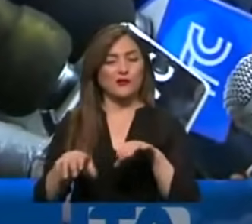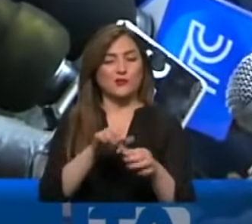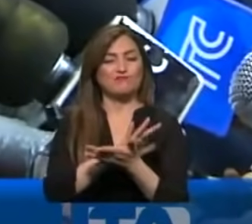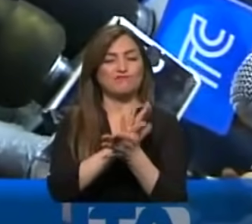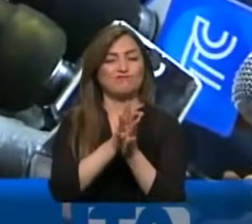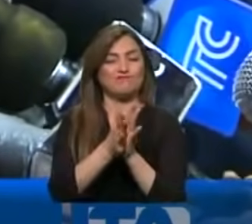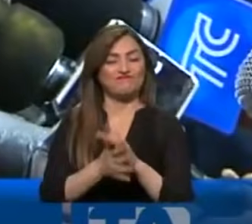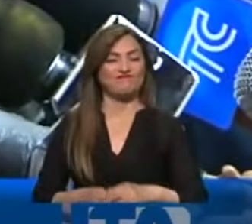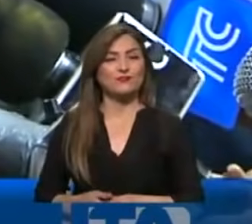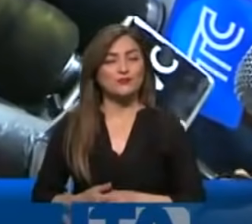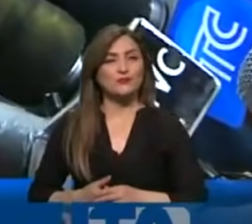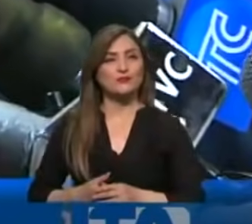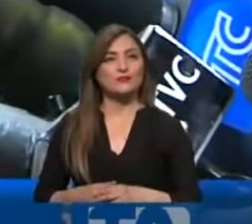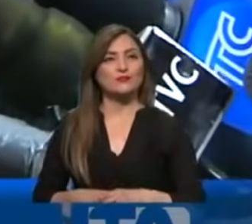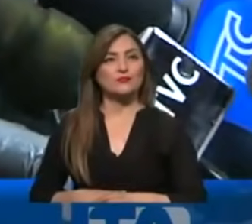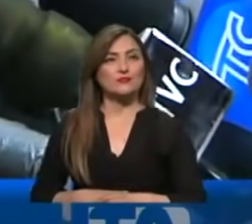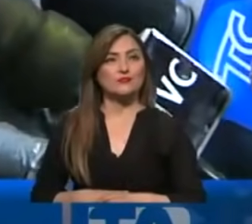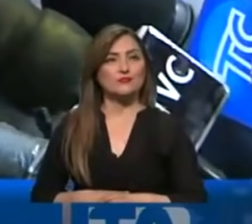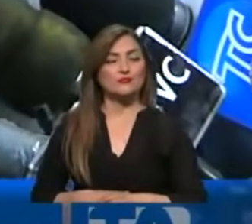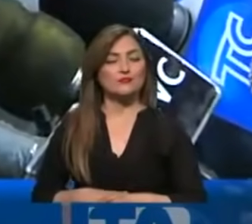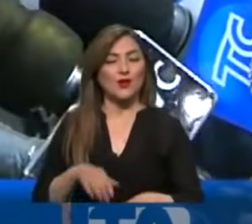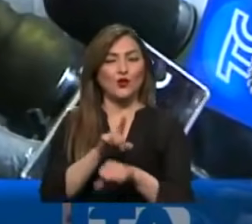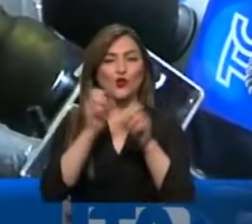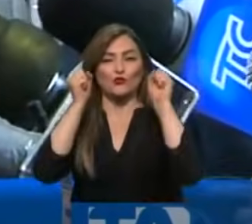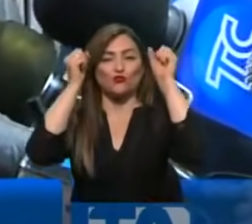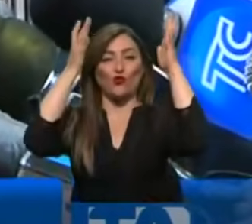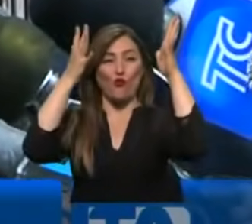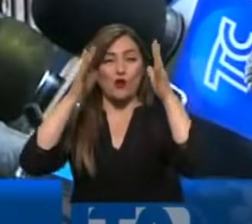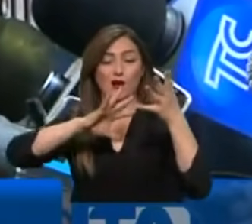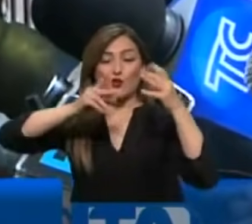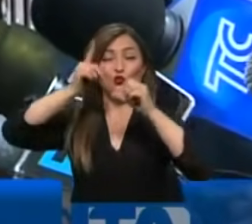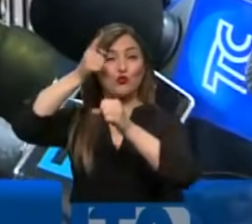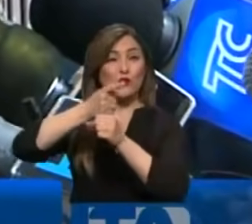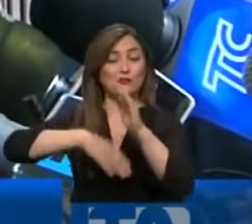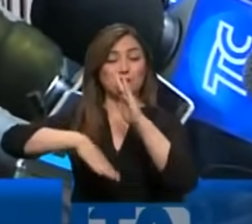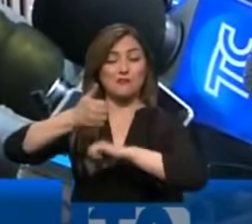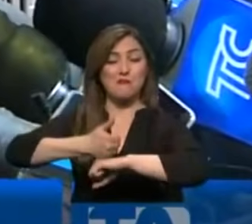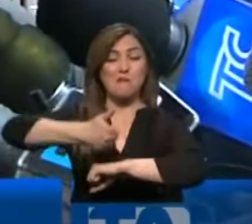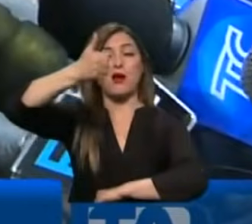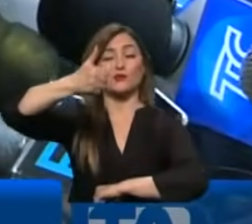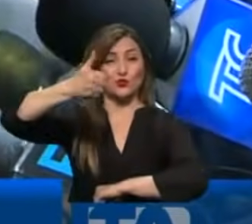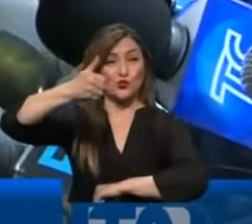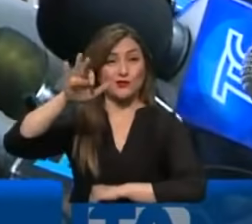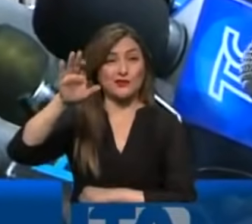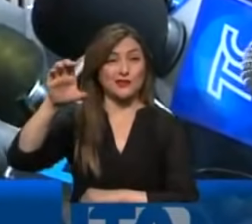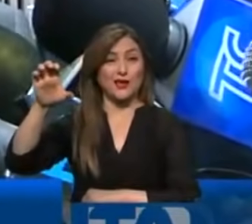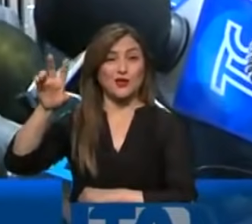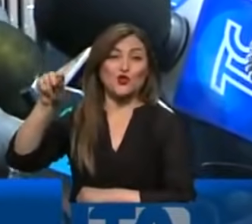inactividad. El doctor Yunda está incumpliendo una resolución del máximo organismo del Tribunal